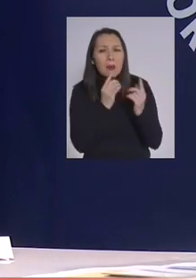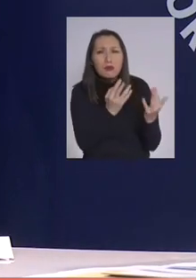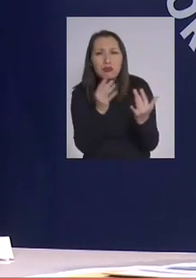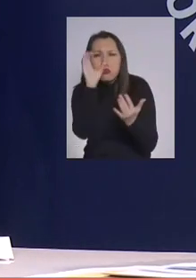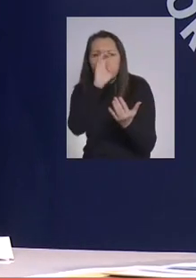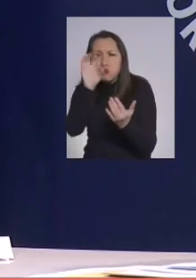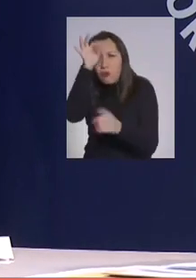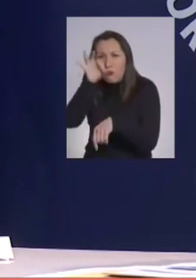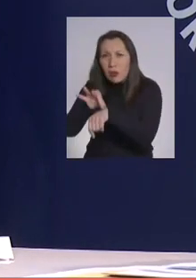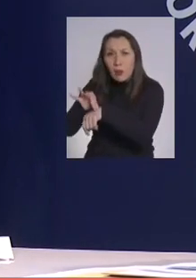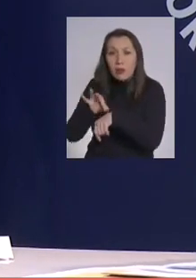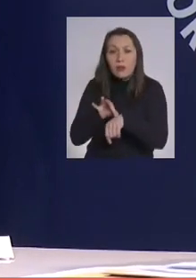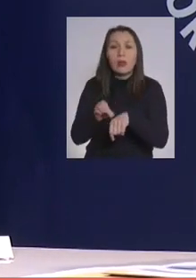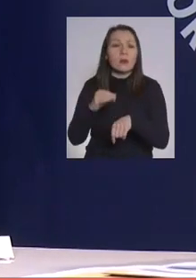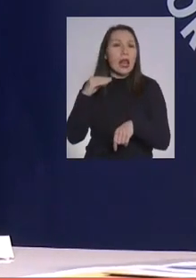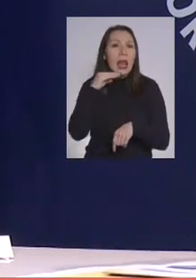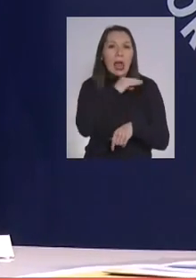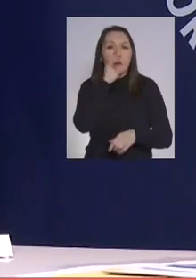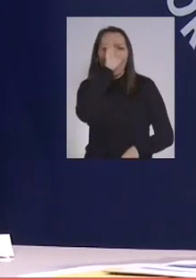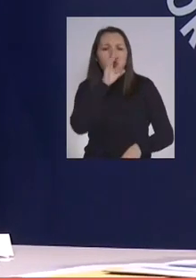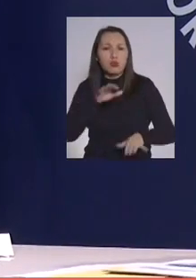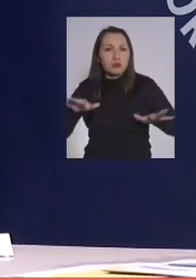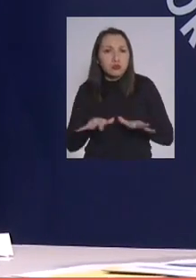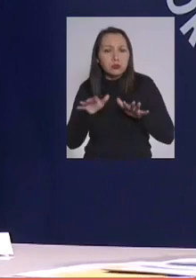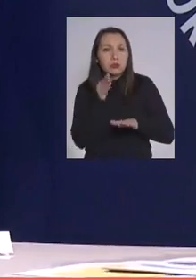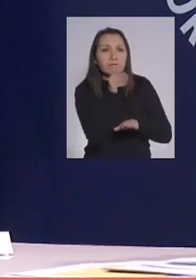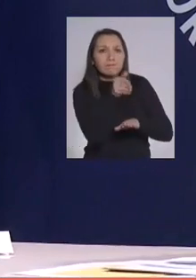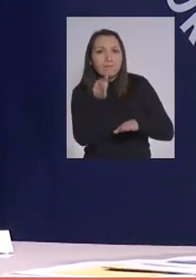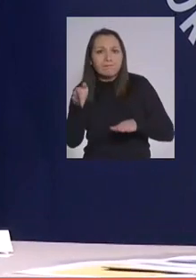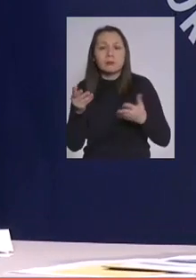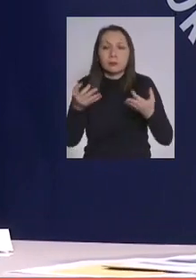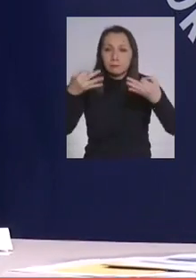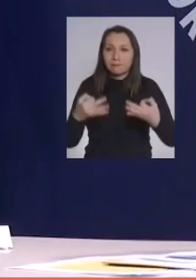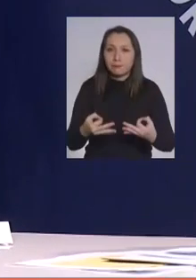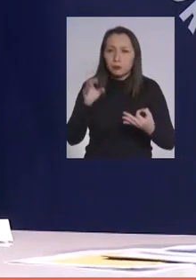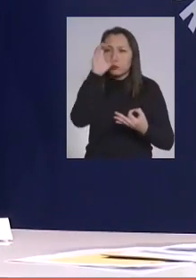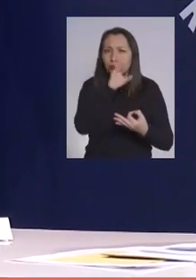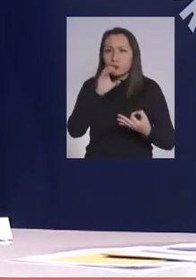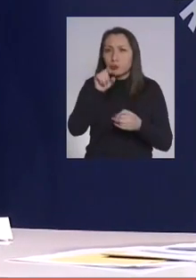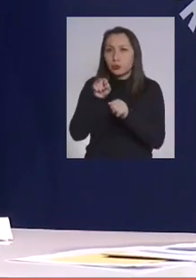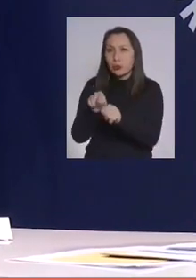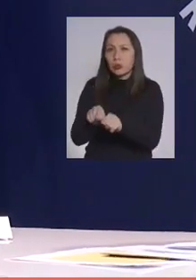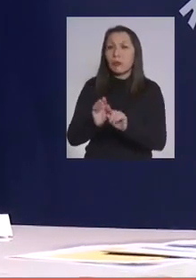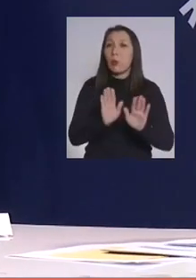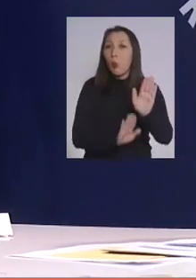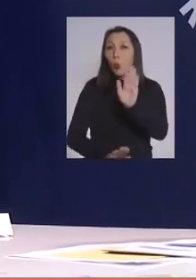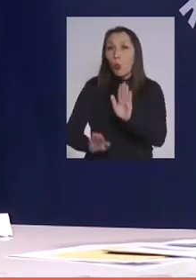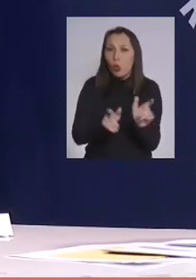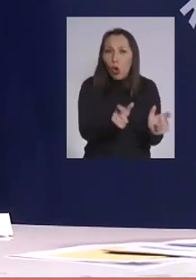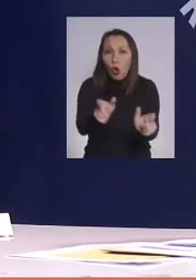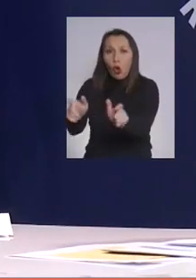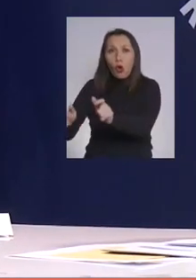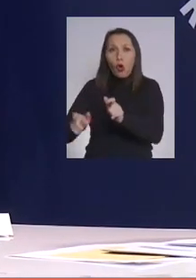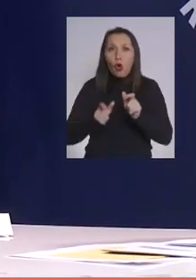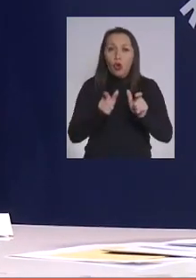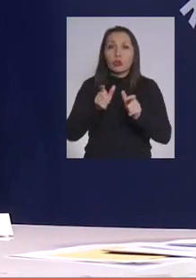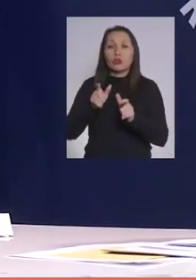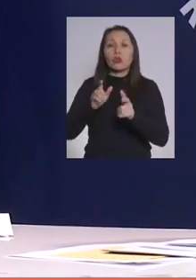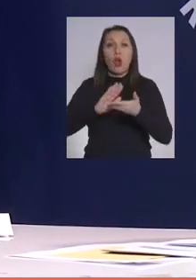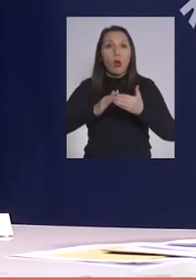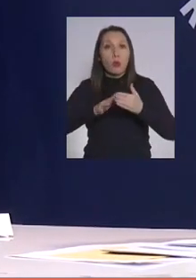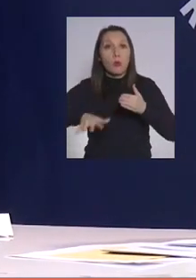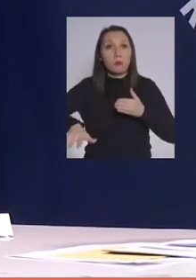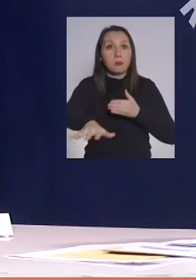se ha partido fuertemente con la búsqueda activa porque efectivamente para poder mantener un control dentro de una